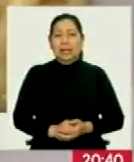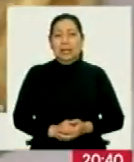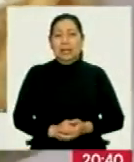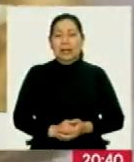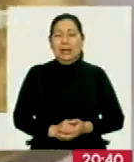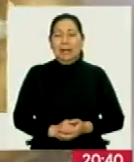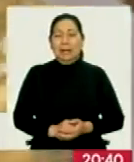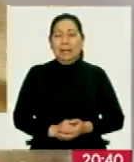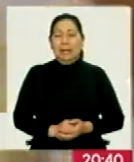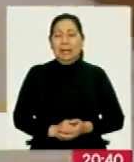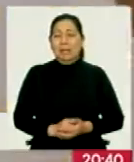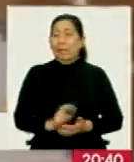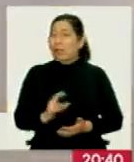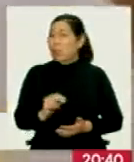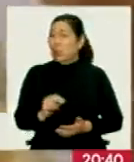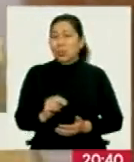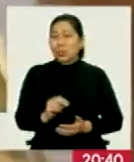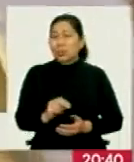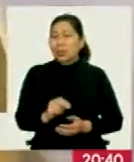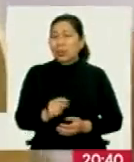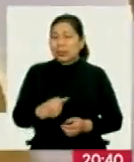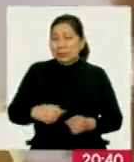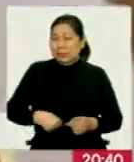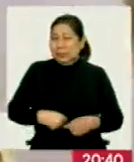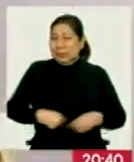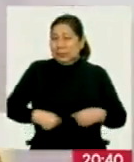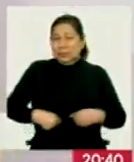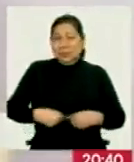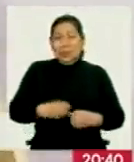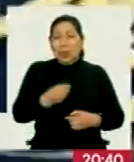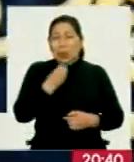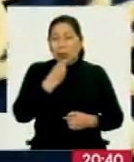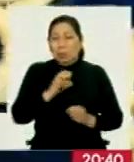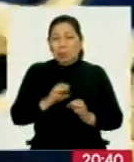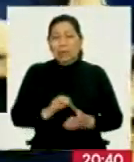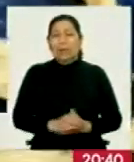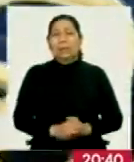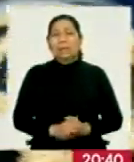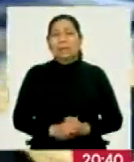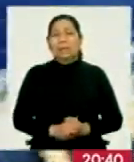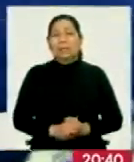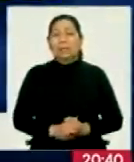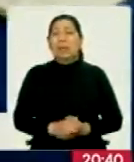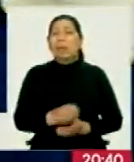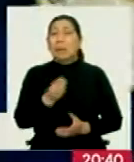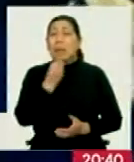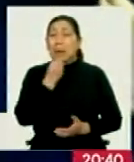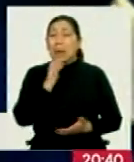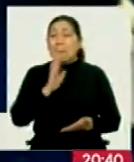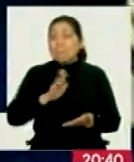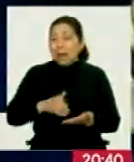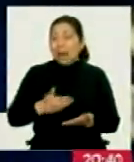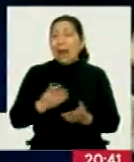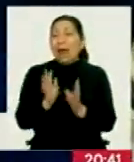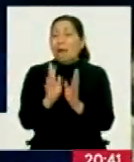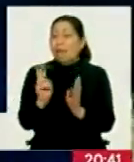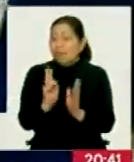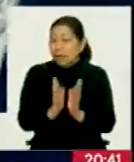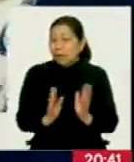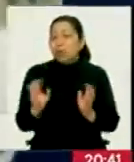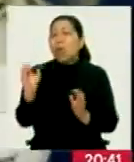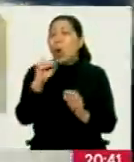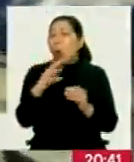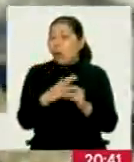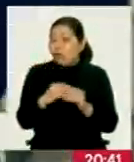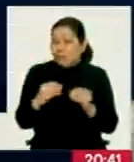que ya no cumpla su función y ya no absorba nutrientes, ¿no? Los alimentos mal lavados como vegetales y